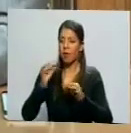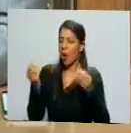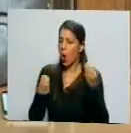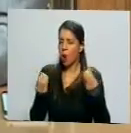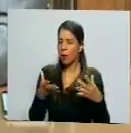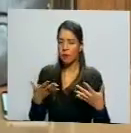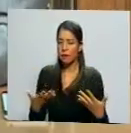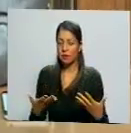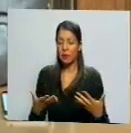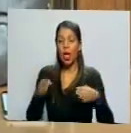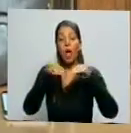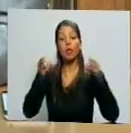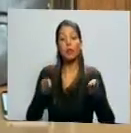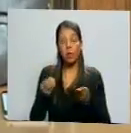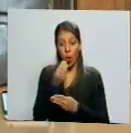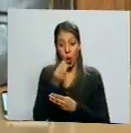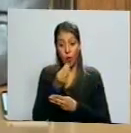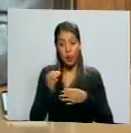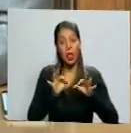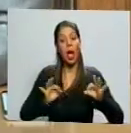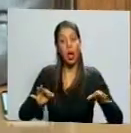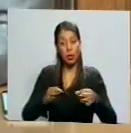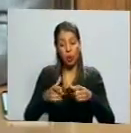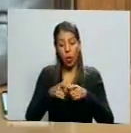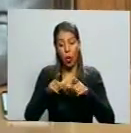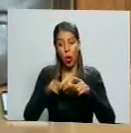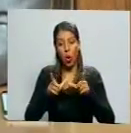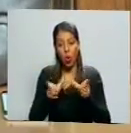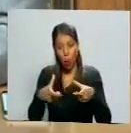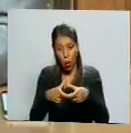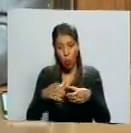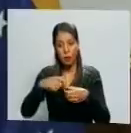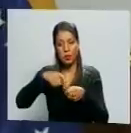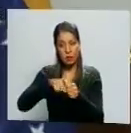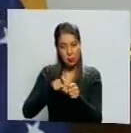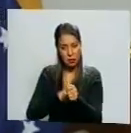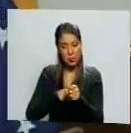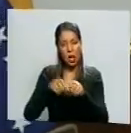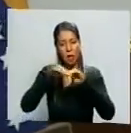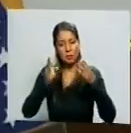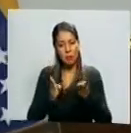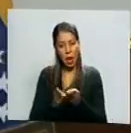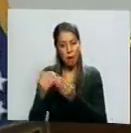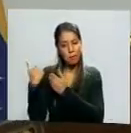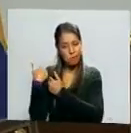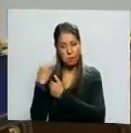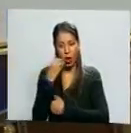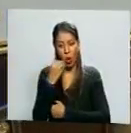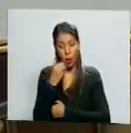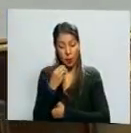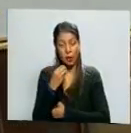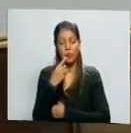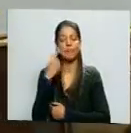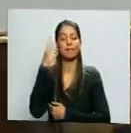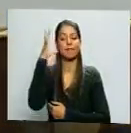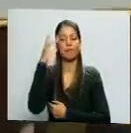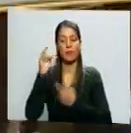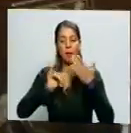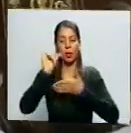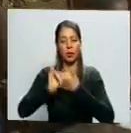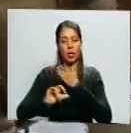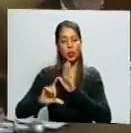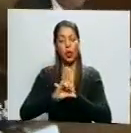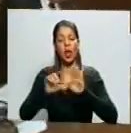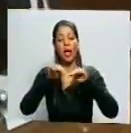fundamentales los comités locales de abastecimiento y producción. En tal sentido, se promueve el presente proyecto de